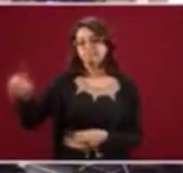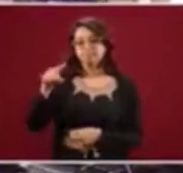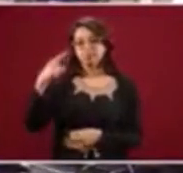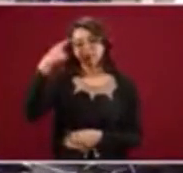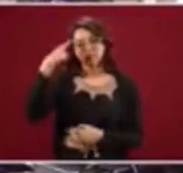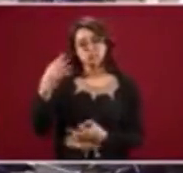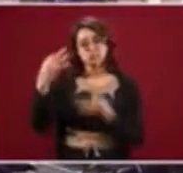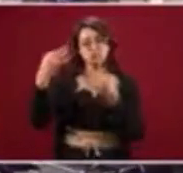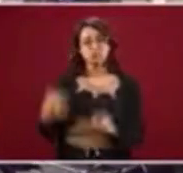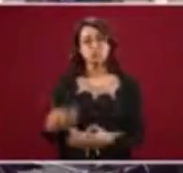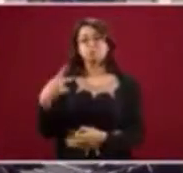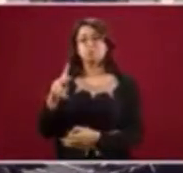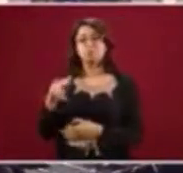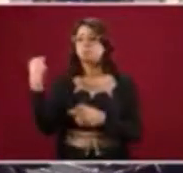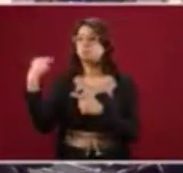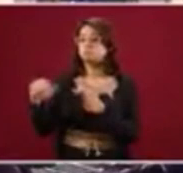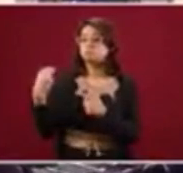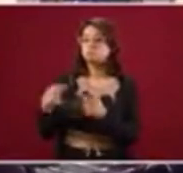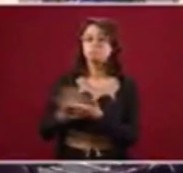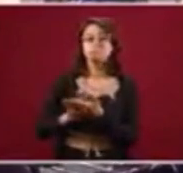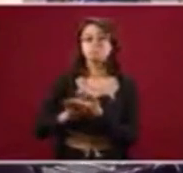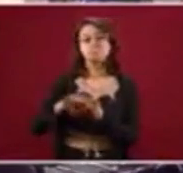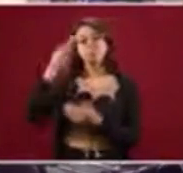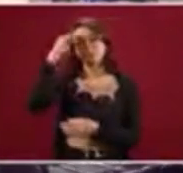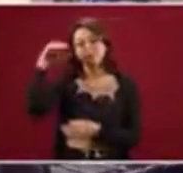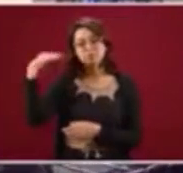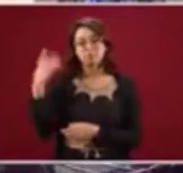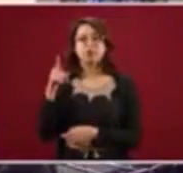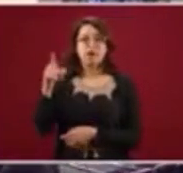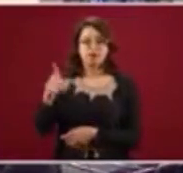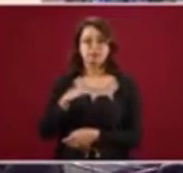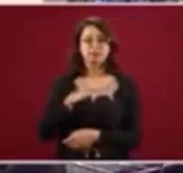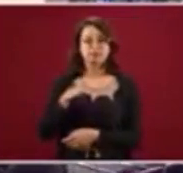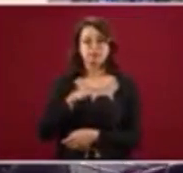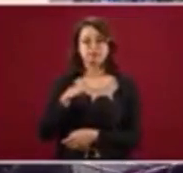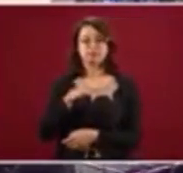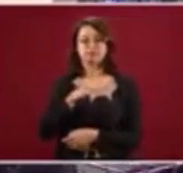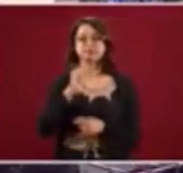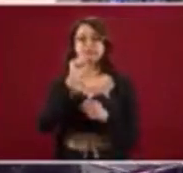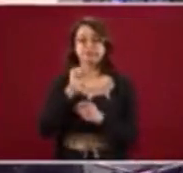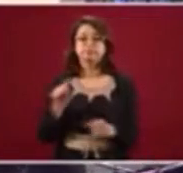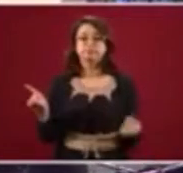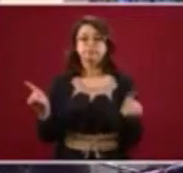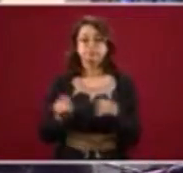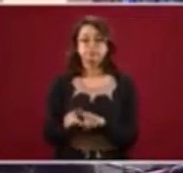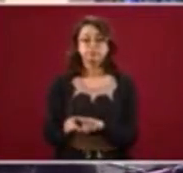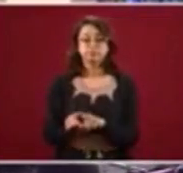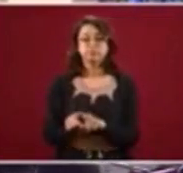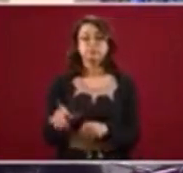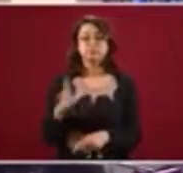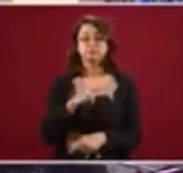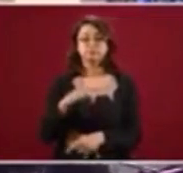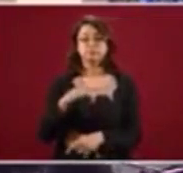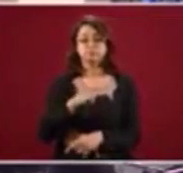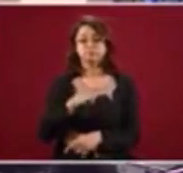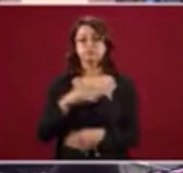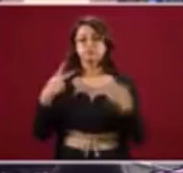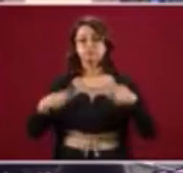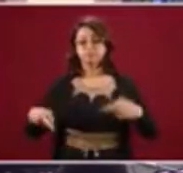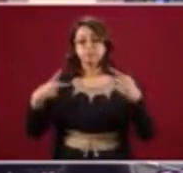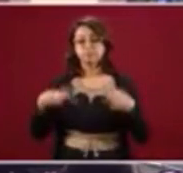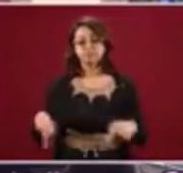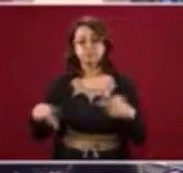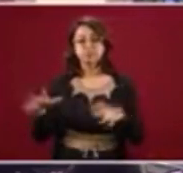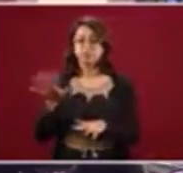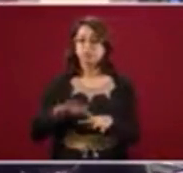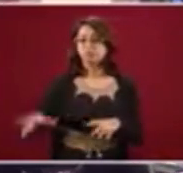consecuentes y olvidados. Y también están los luchadores sociales